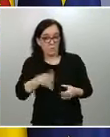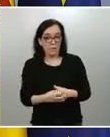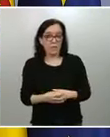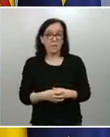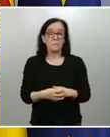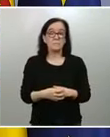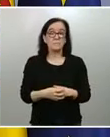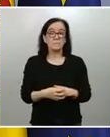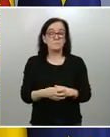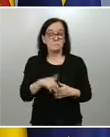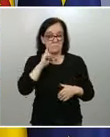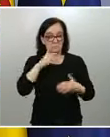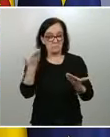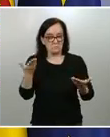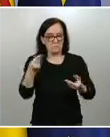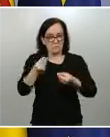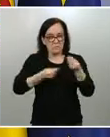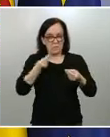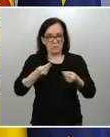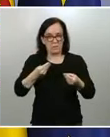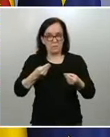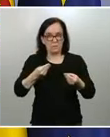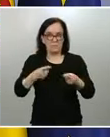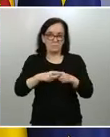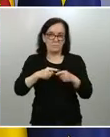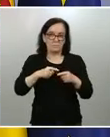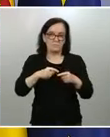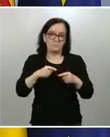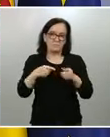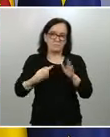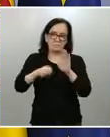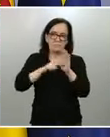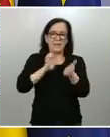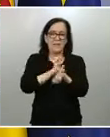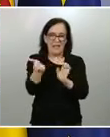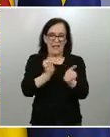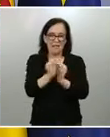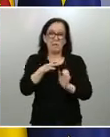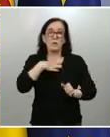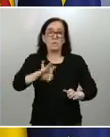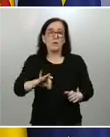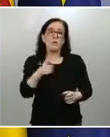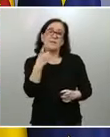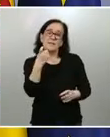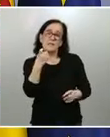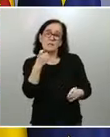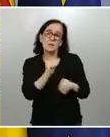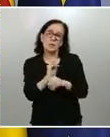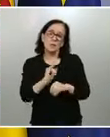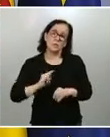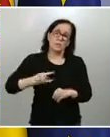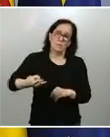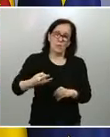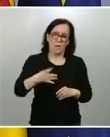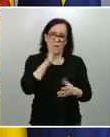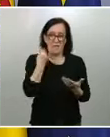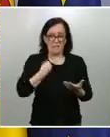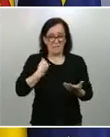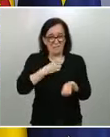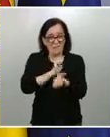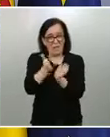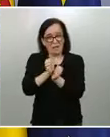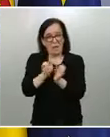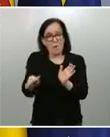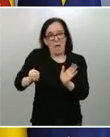a acceder a esas líneas de crédito pero es posible que necesite un refuerzo de esas mismas líneas con las